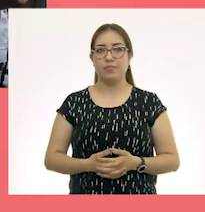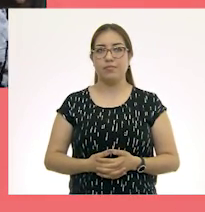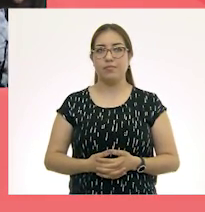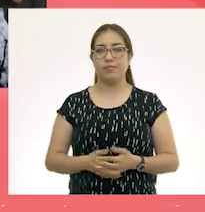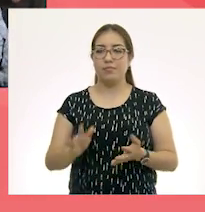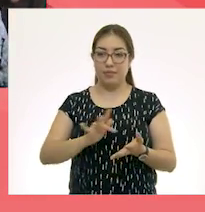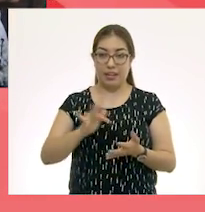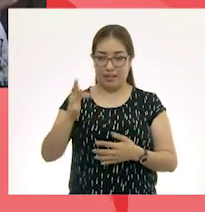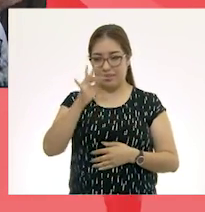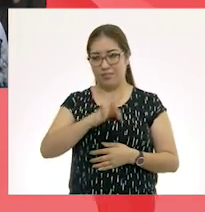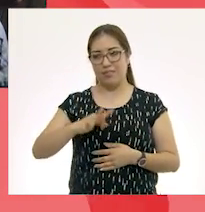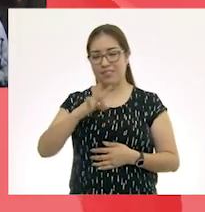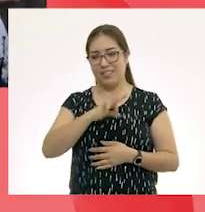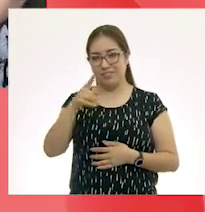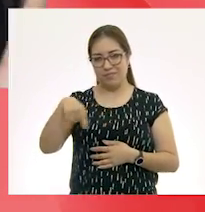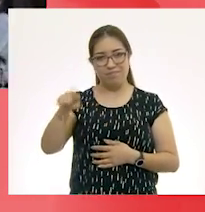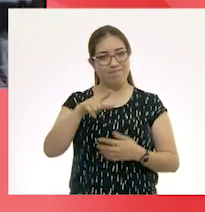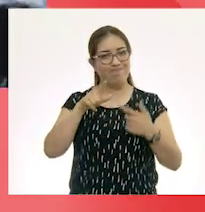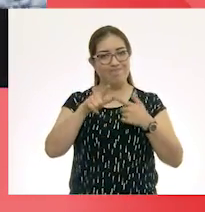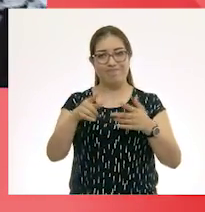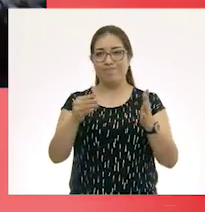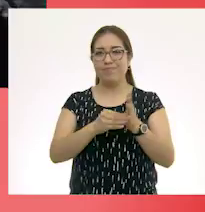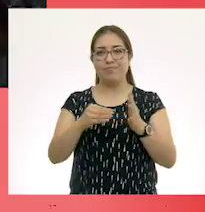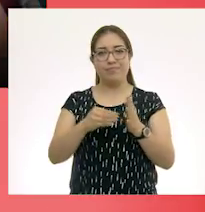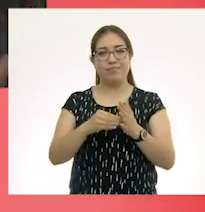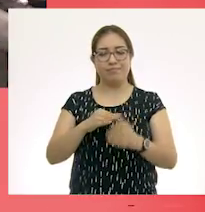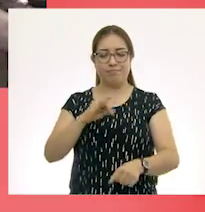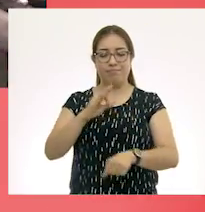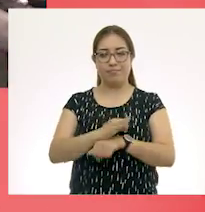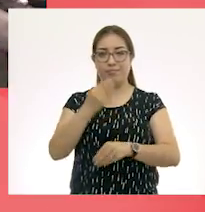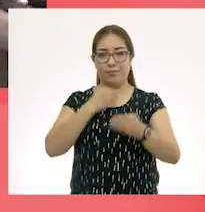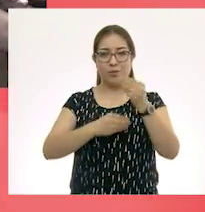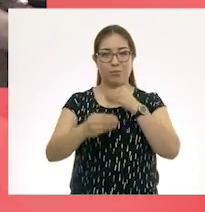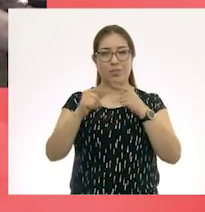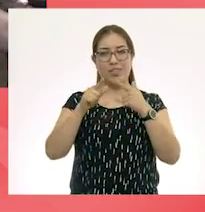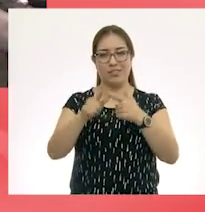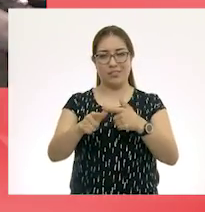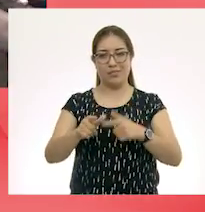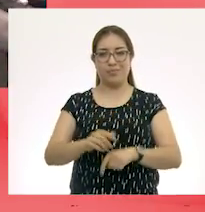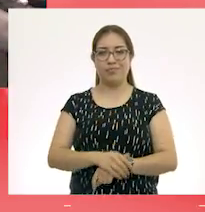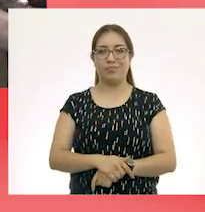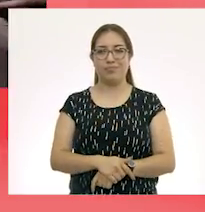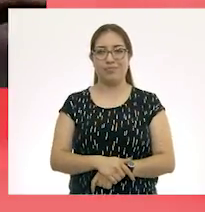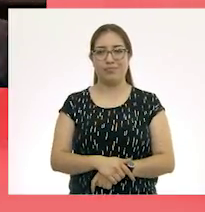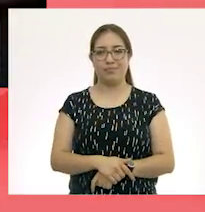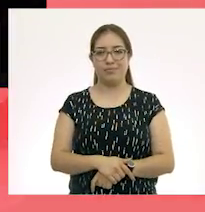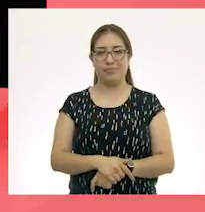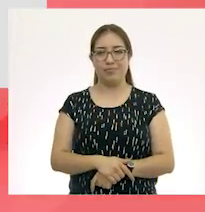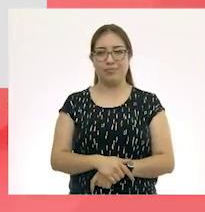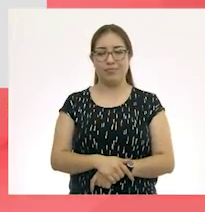felicidades Sí. por ser guardianes de la memoria de la Sierra Gorda.